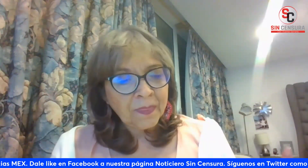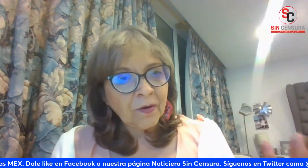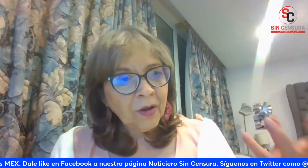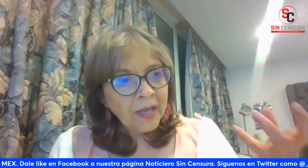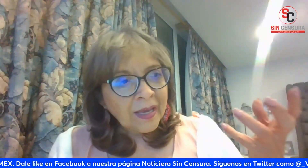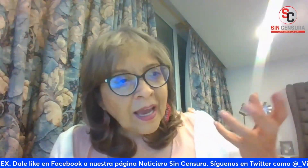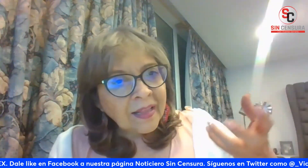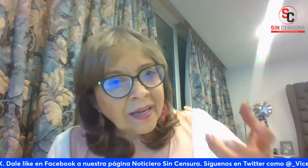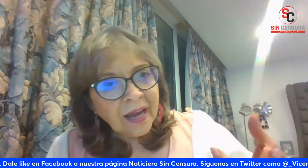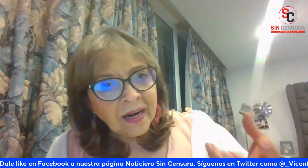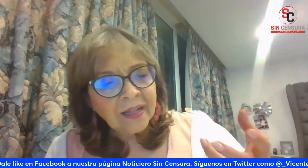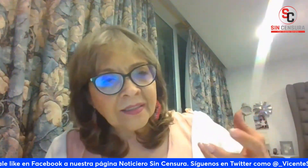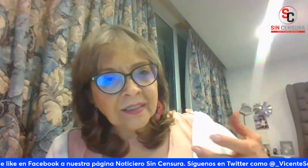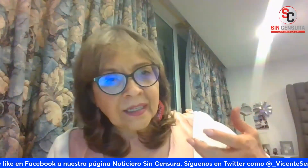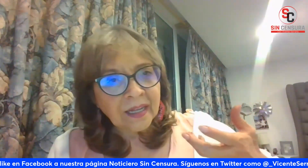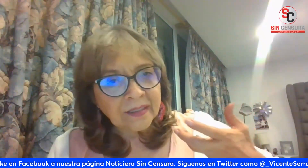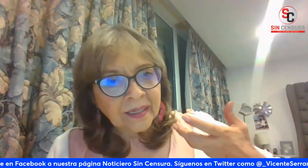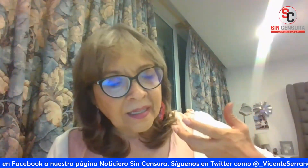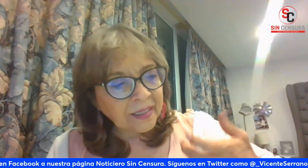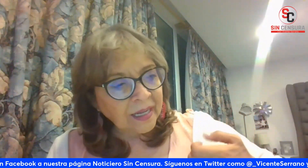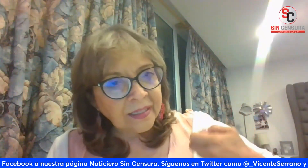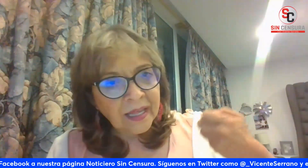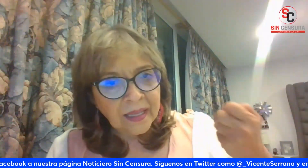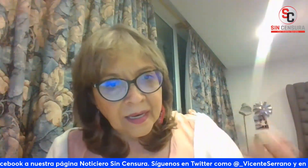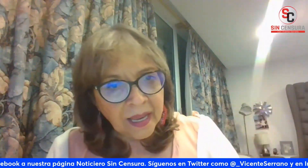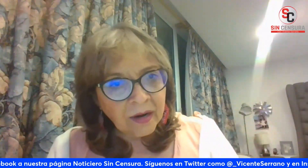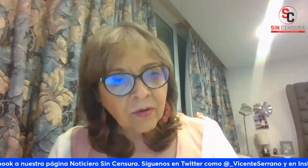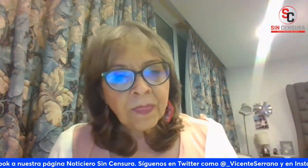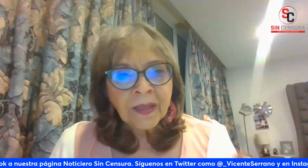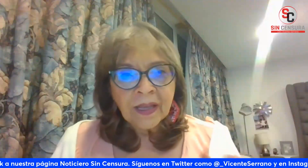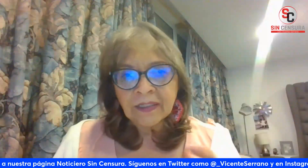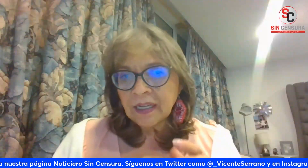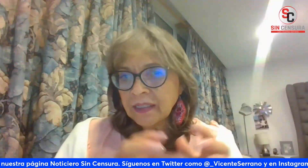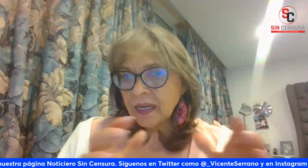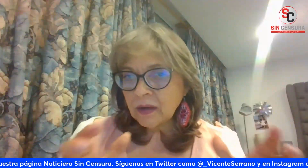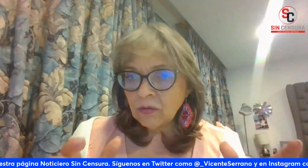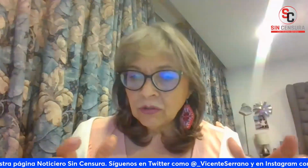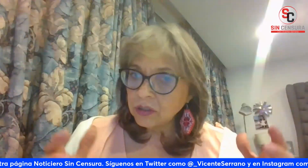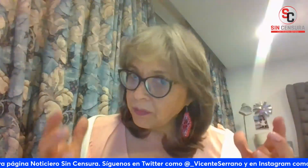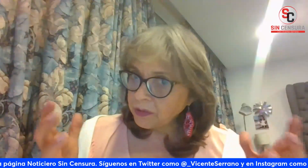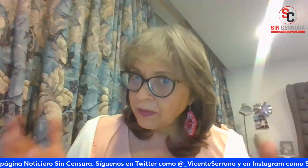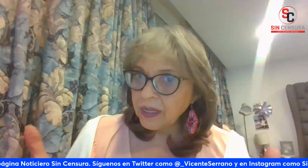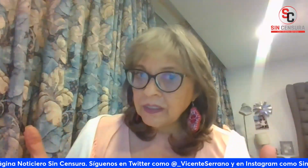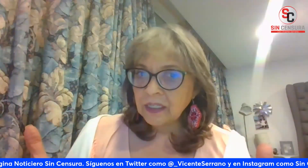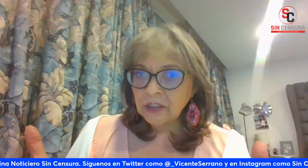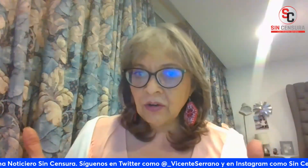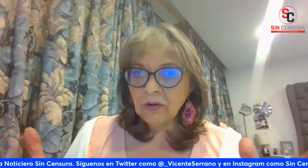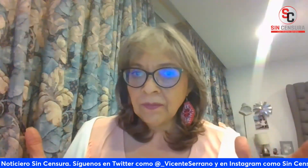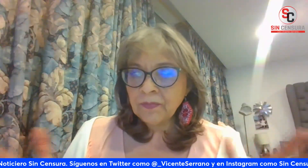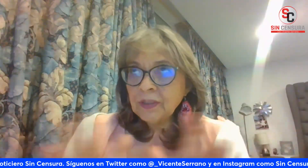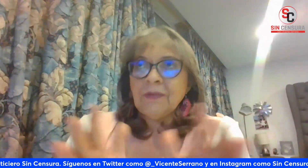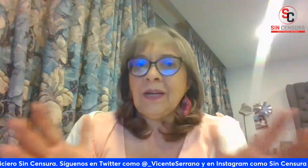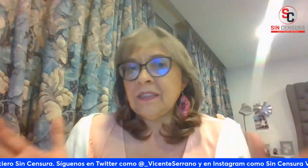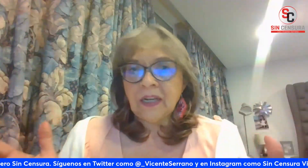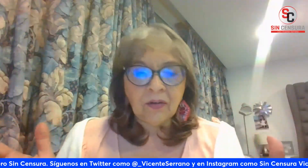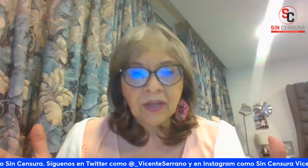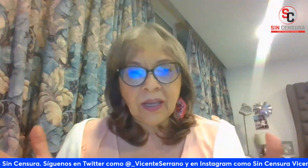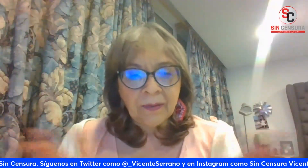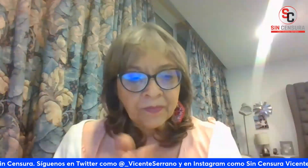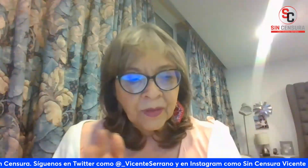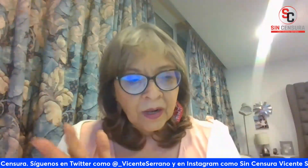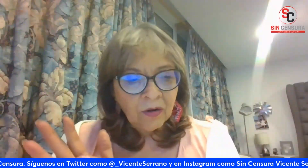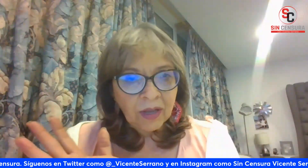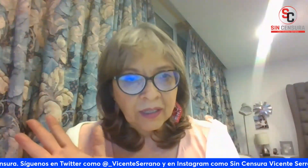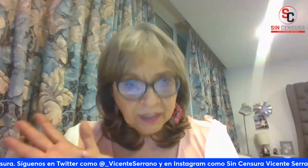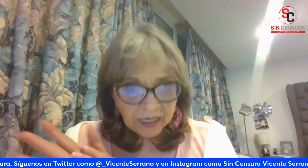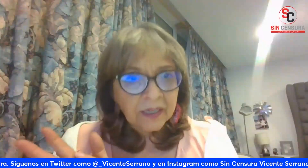obvio, ¿no? Que al dejarles esa cantidad de dinero, esa cantidad de recursos y posibilidades de acción, pues iban a hacer lo